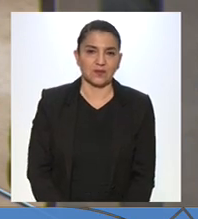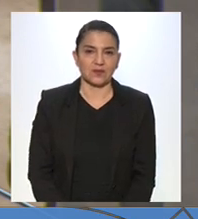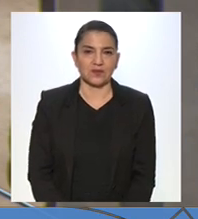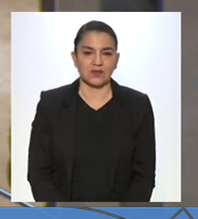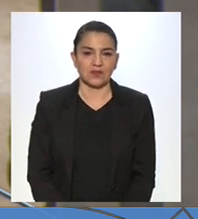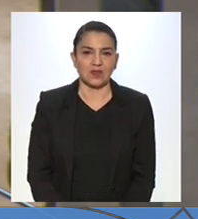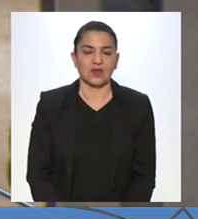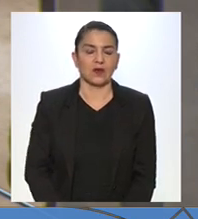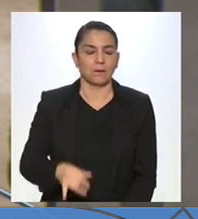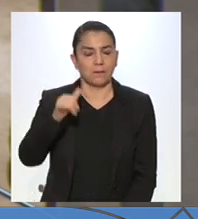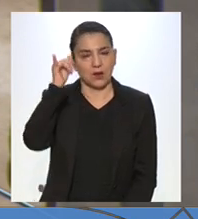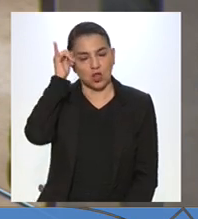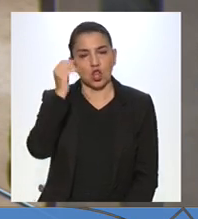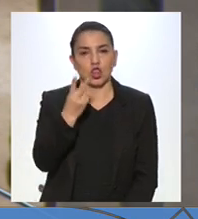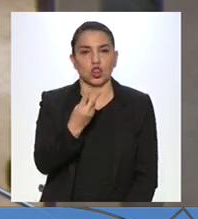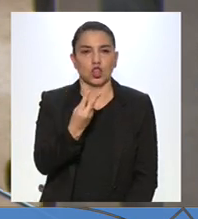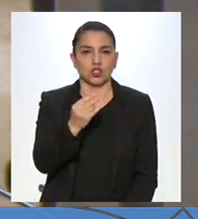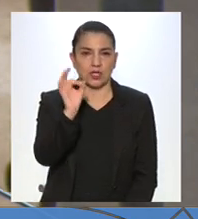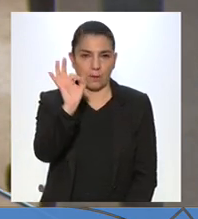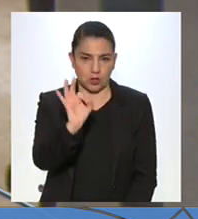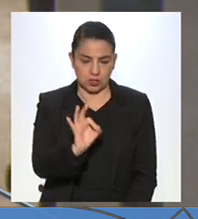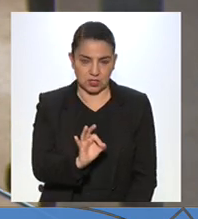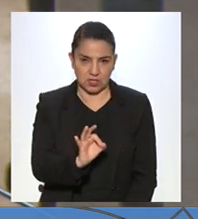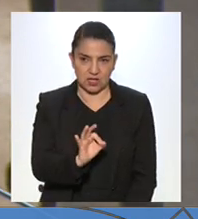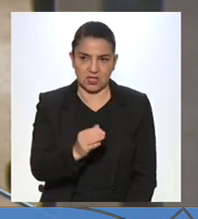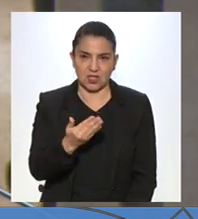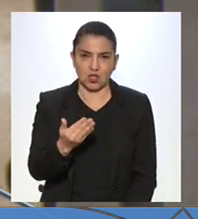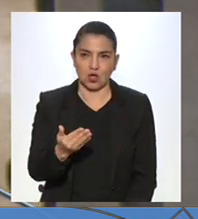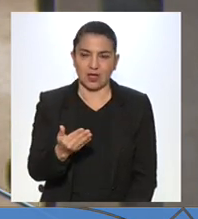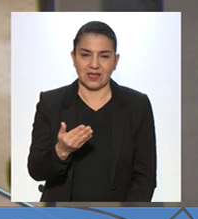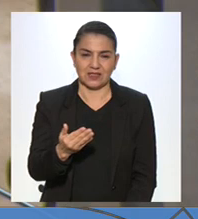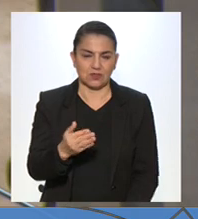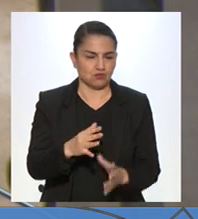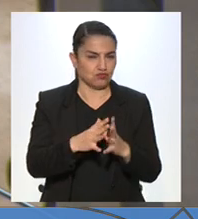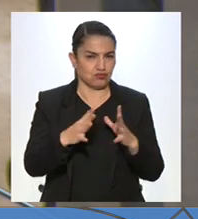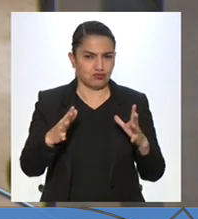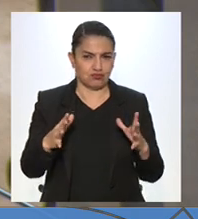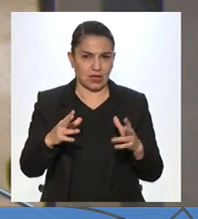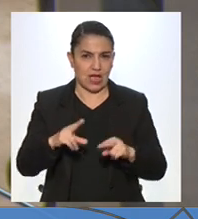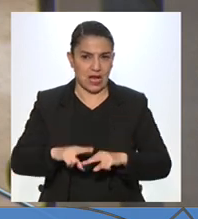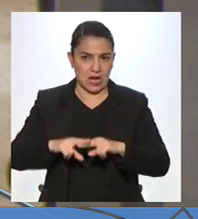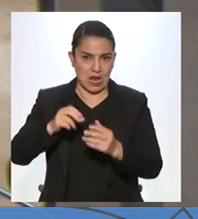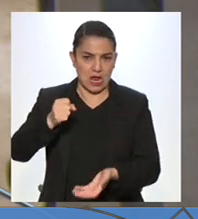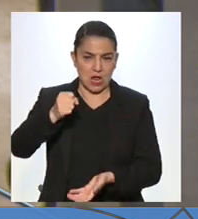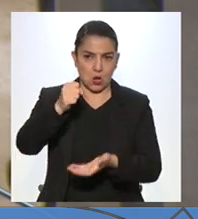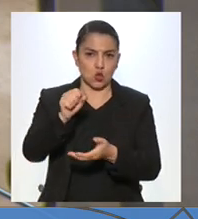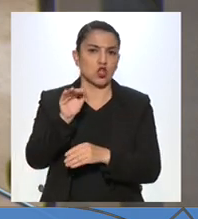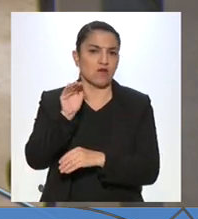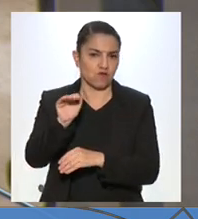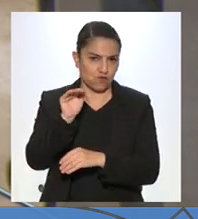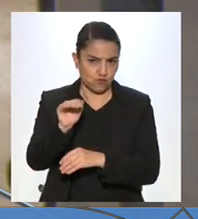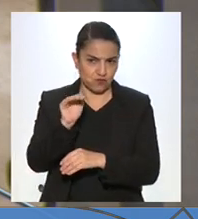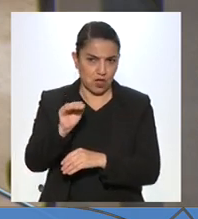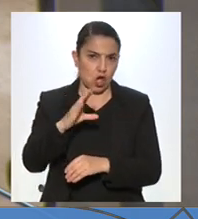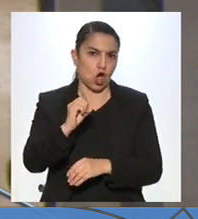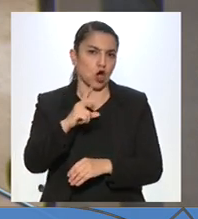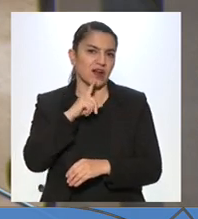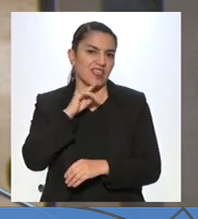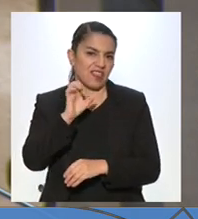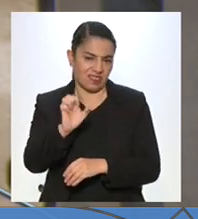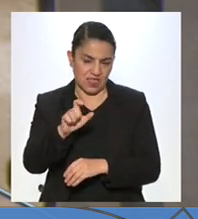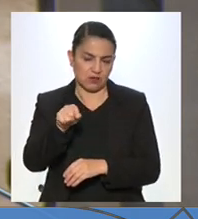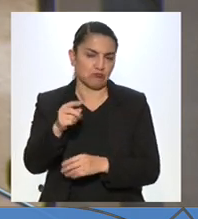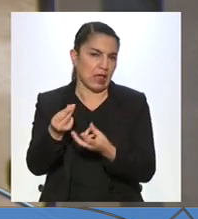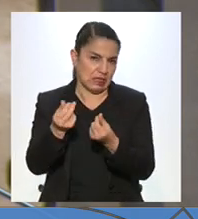No, perdón, 12% del producto. Es una enorme cantidad de recursos depositados en cuentas corrientes o mantenidos en formas